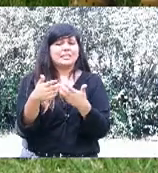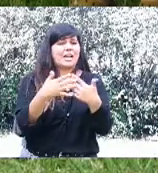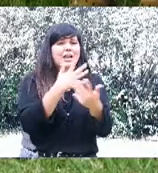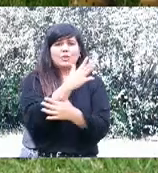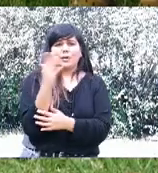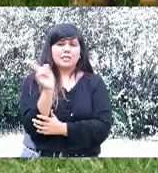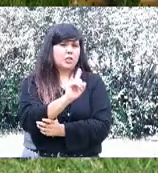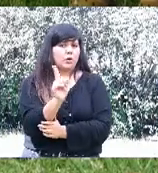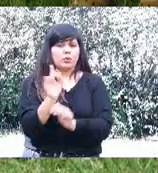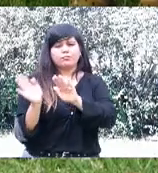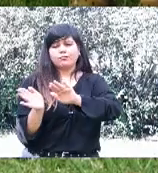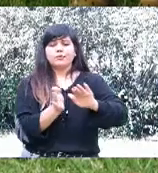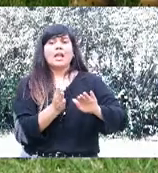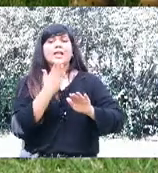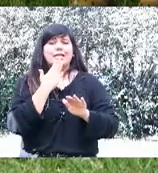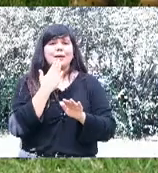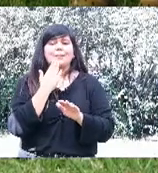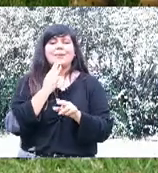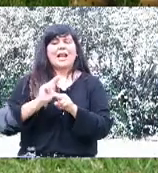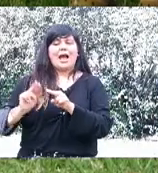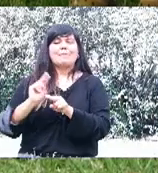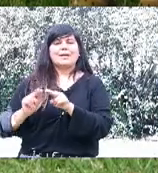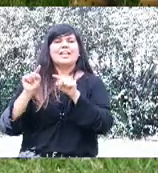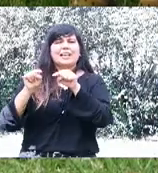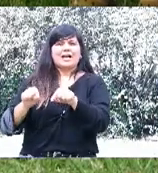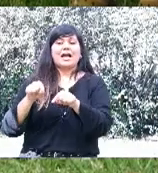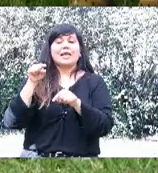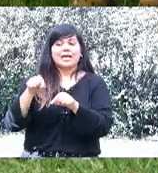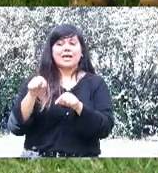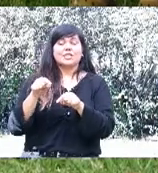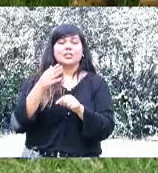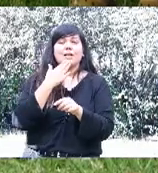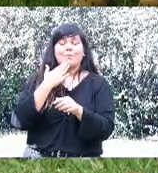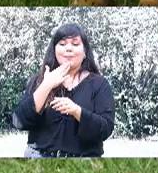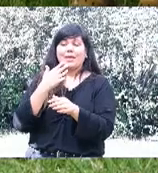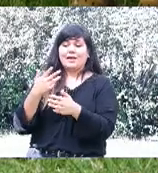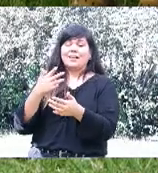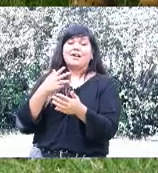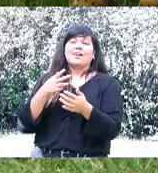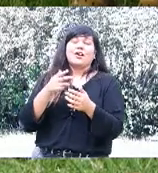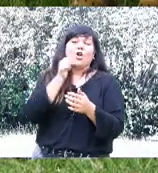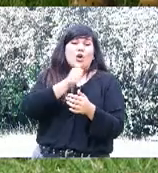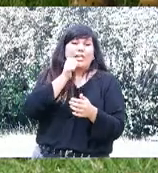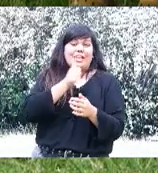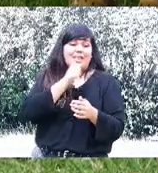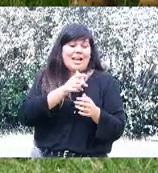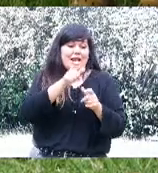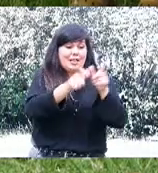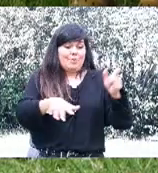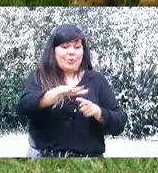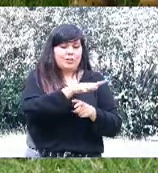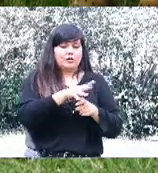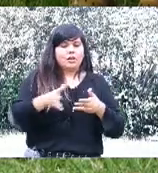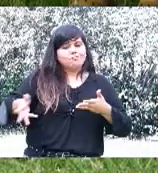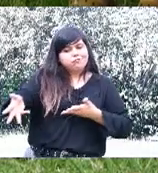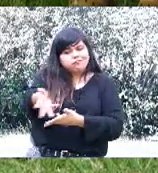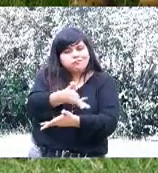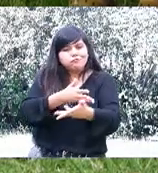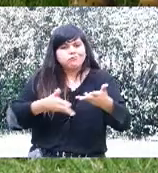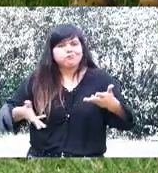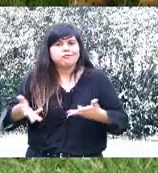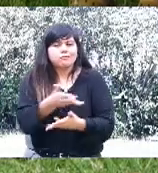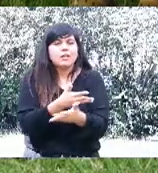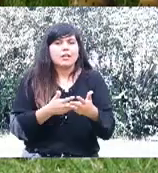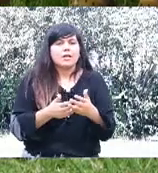naturaleza sino que con la aplicación y un poco Cómo eso permea también a la vida cotidiana de Quiénes habitamos este espacio de